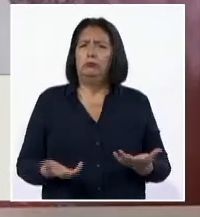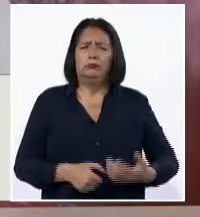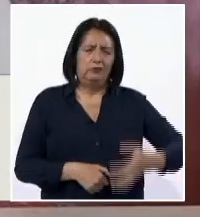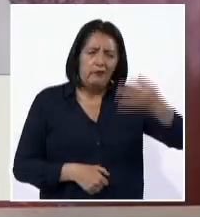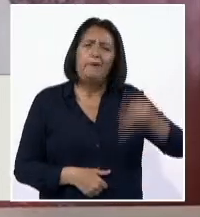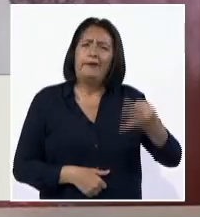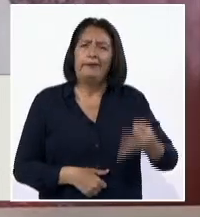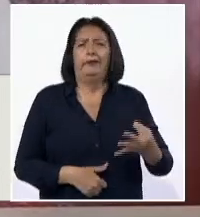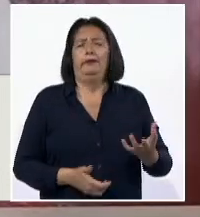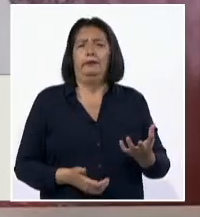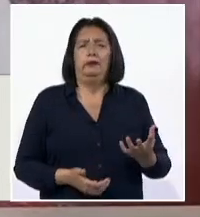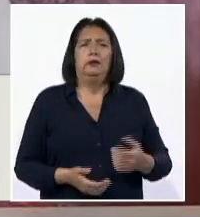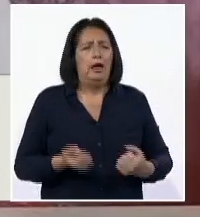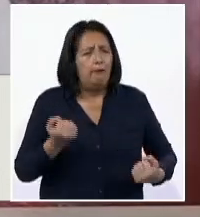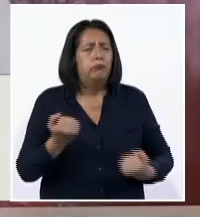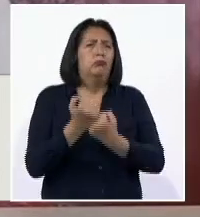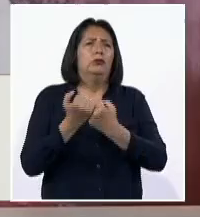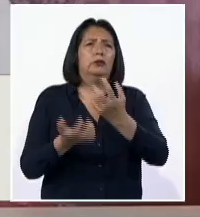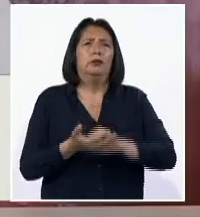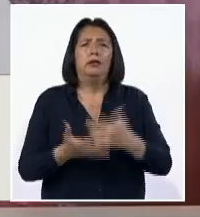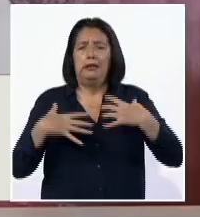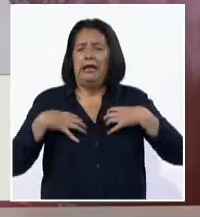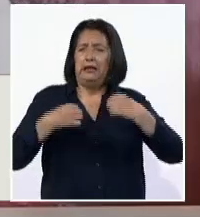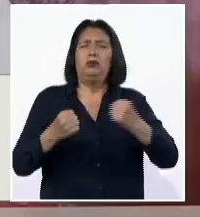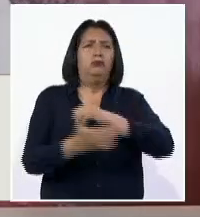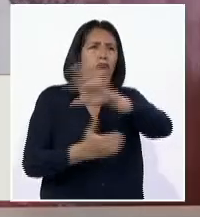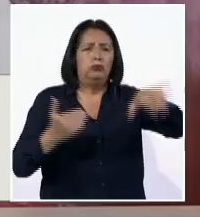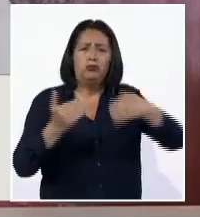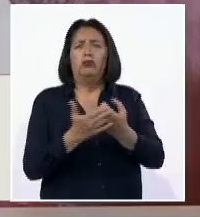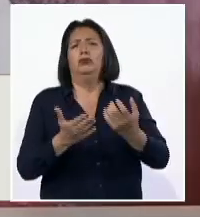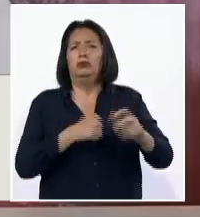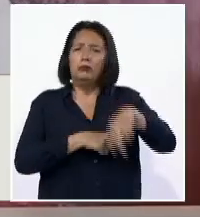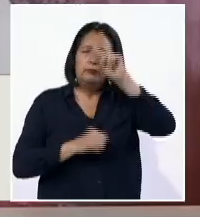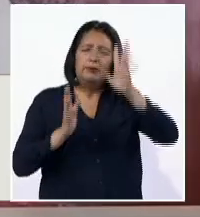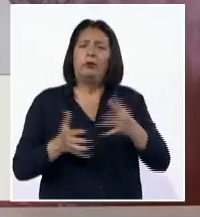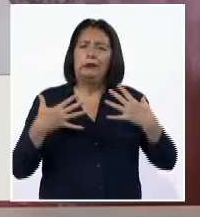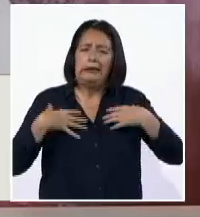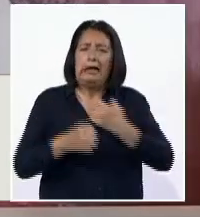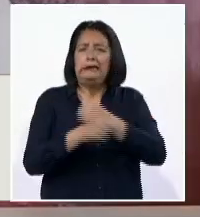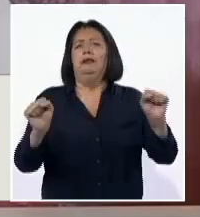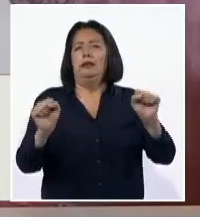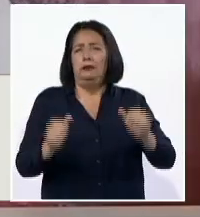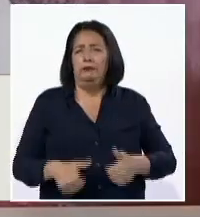realmente contribuir a la salud de todo el país, a salvar vidas.